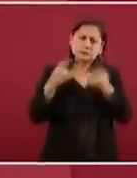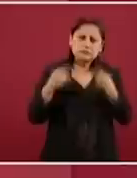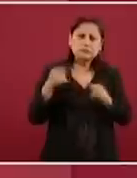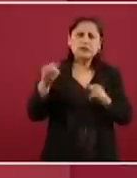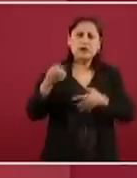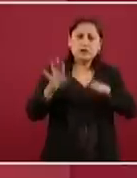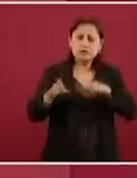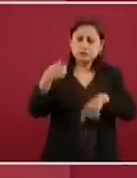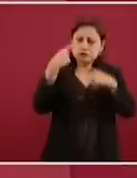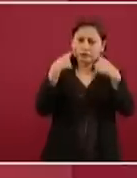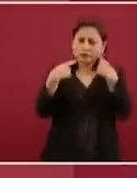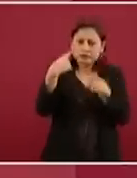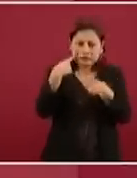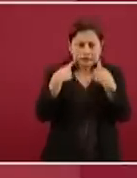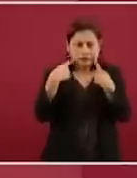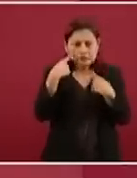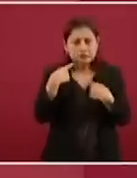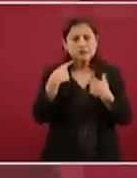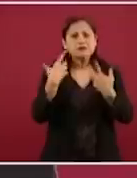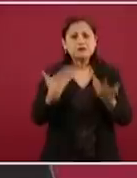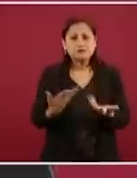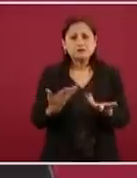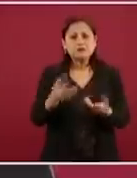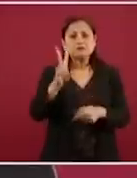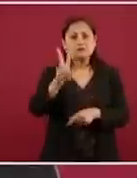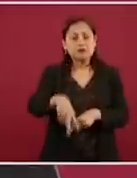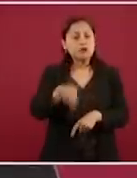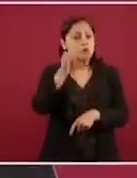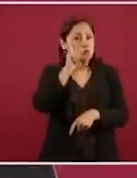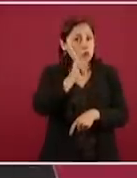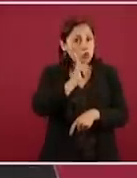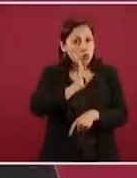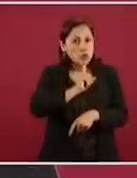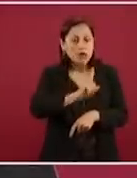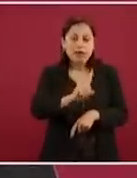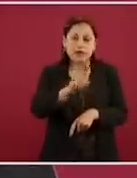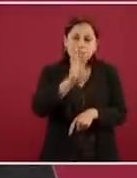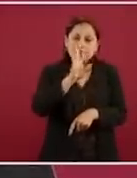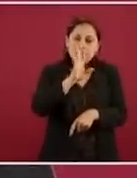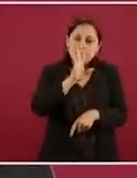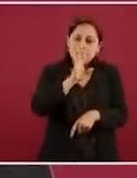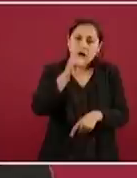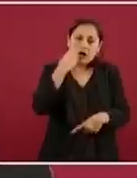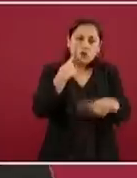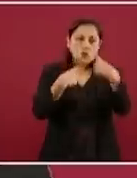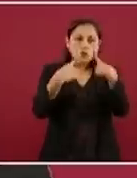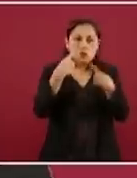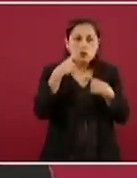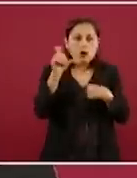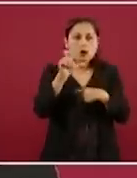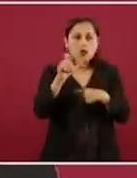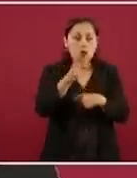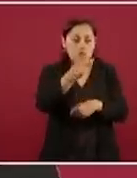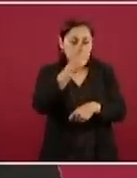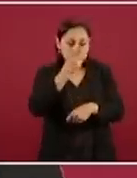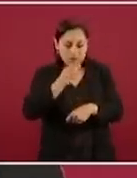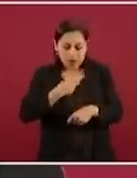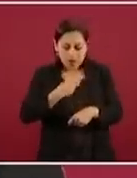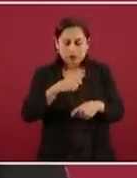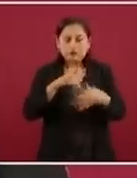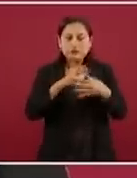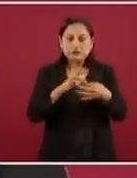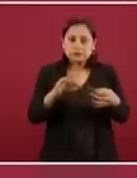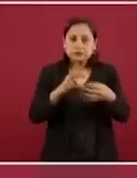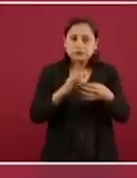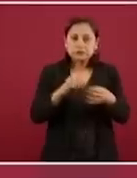lloran, sobre todo las mujeres, las madres, por hijos desaparecidos,